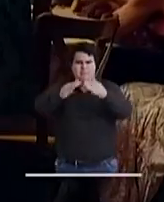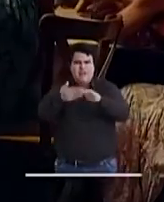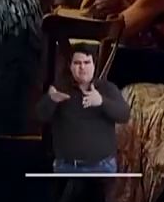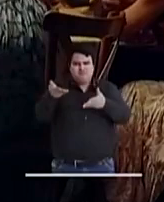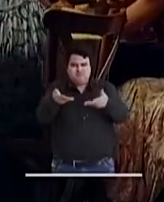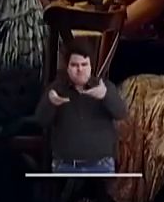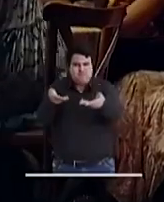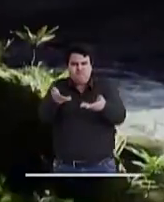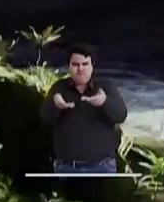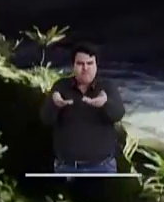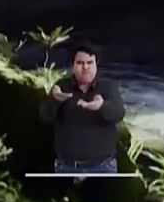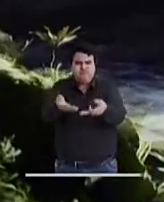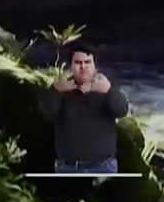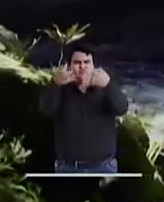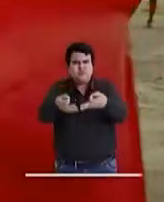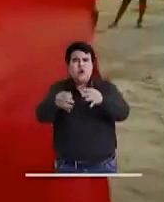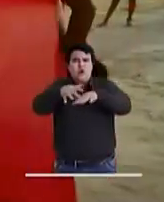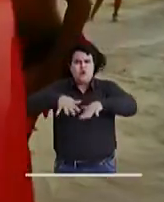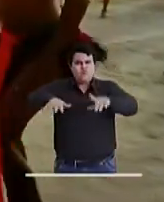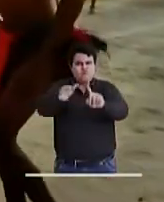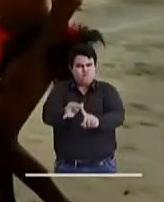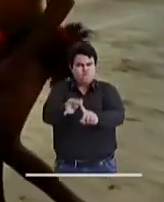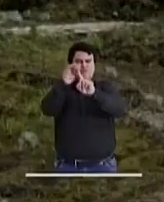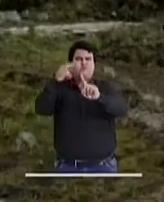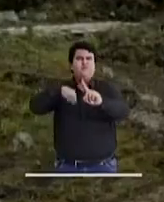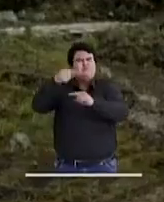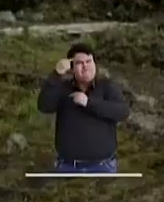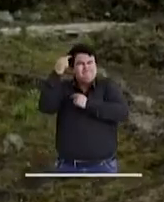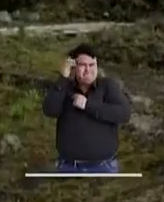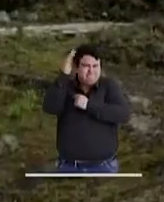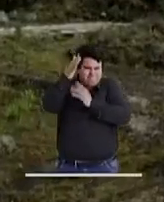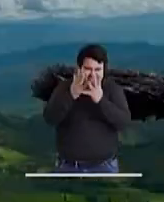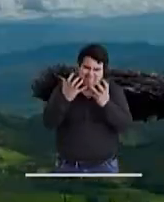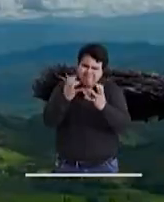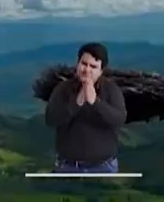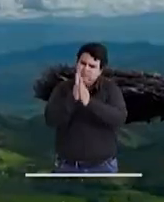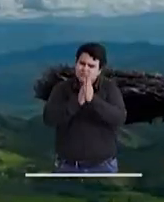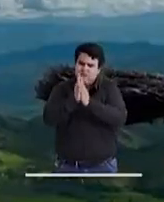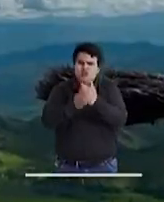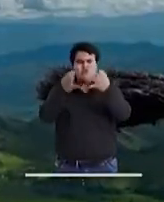pues buscamos también, el desarrollo de una justicia social mucho más,